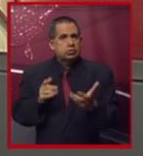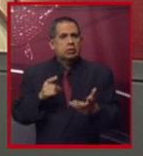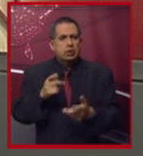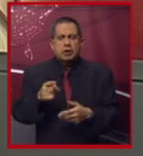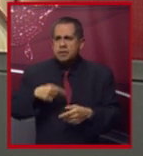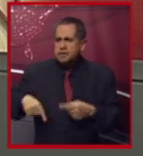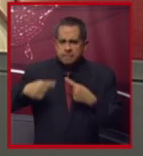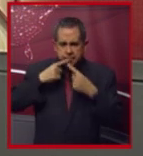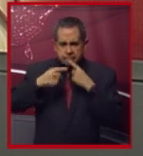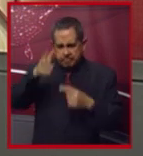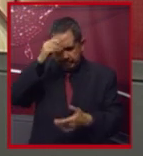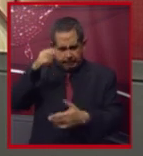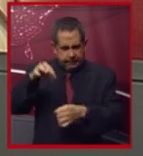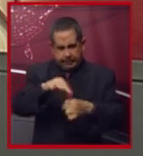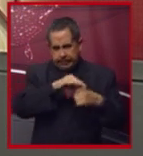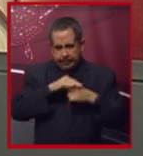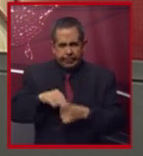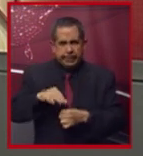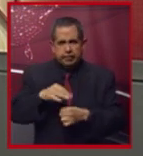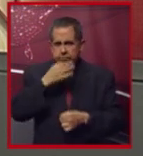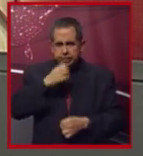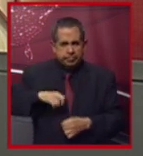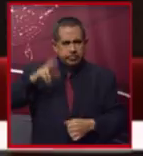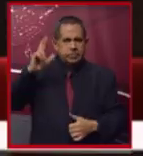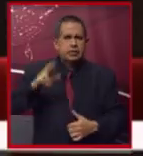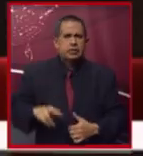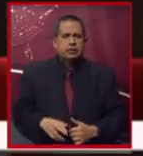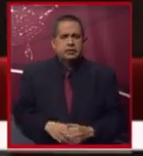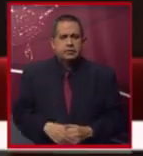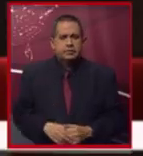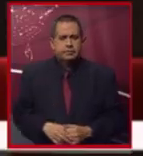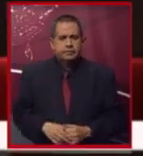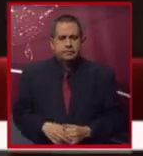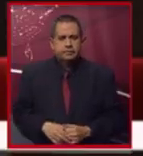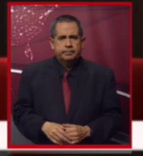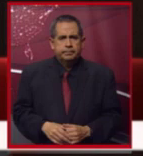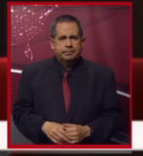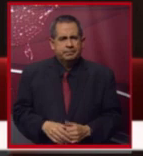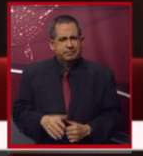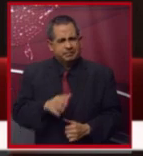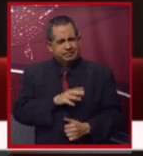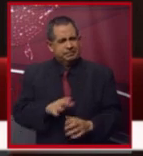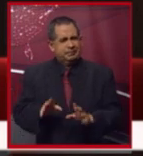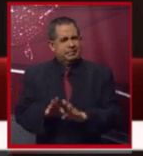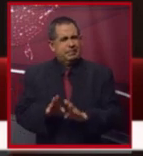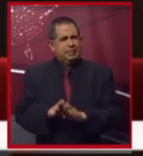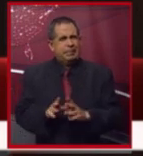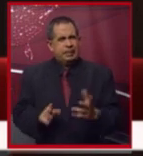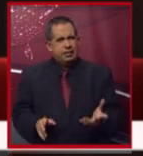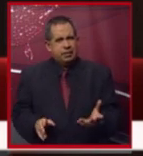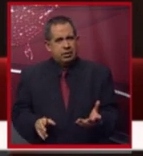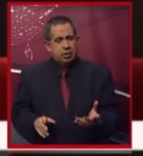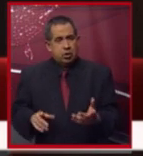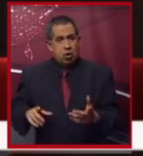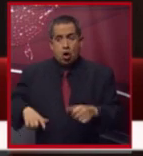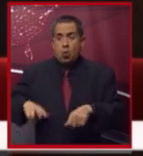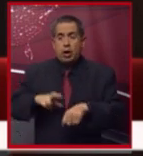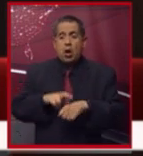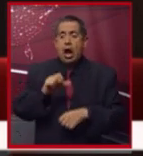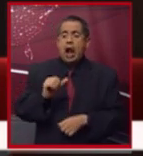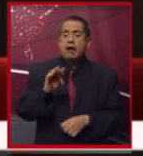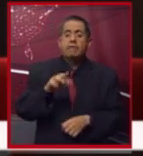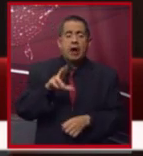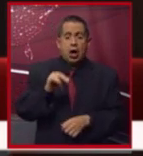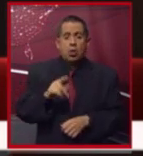fue aprobado después del debate en votación económica. No imagine el gobernador Alfaro